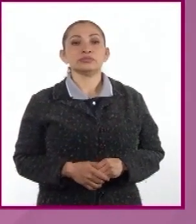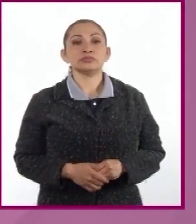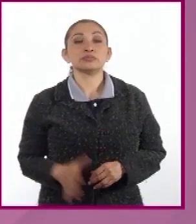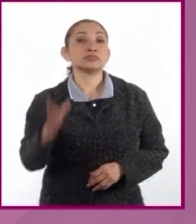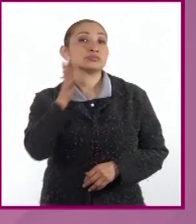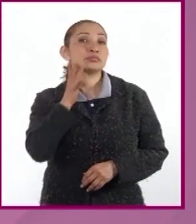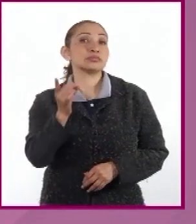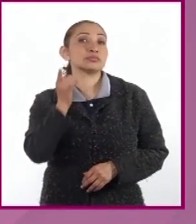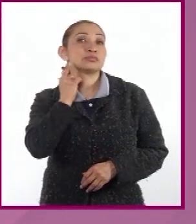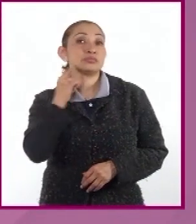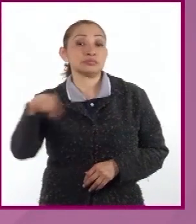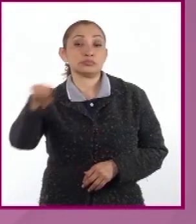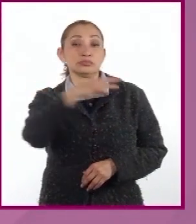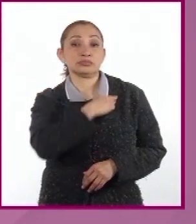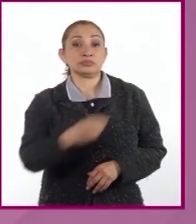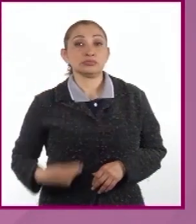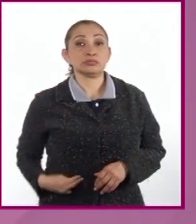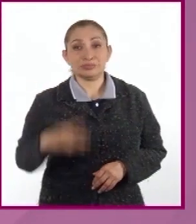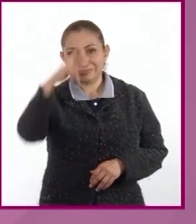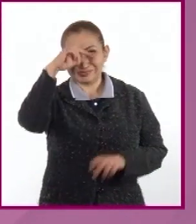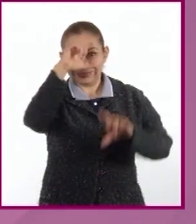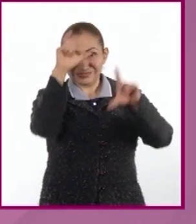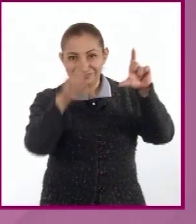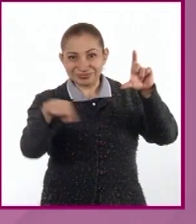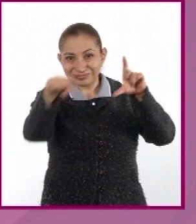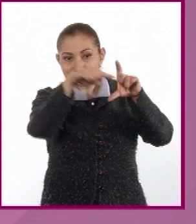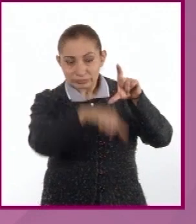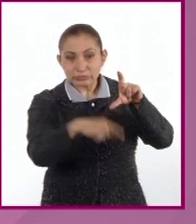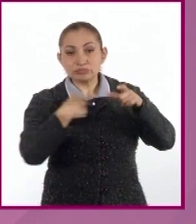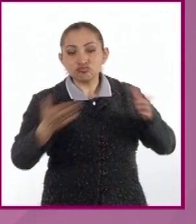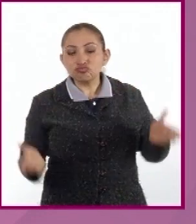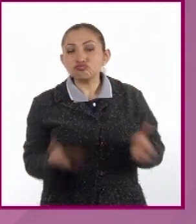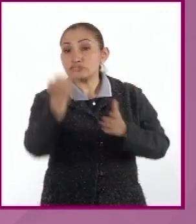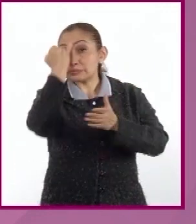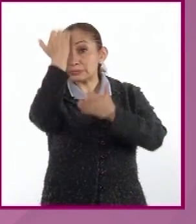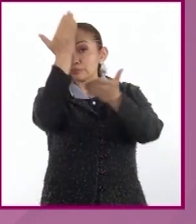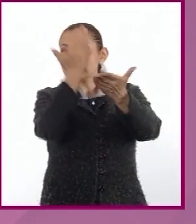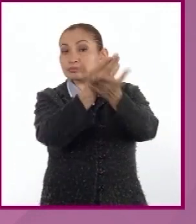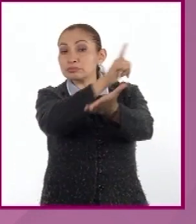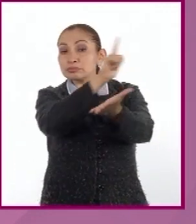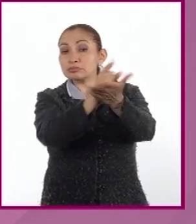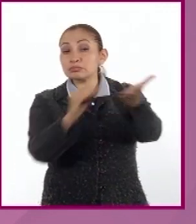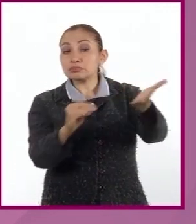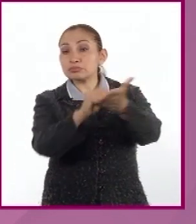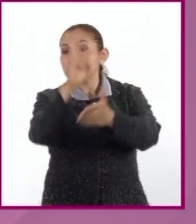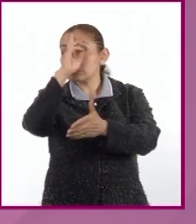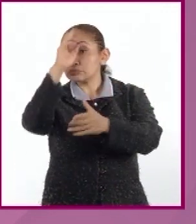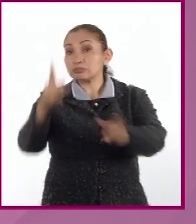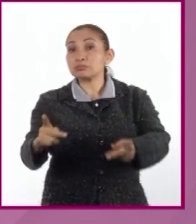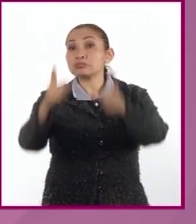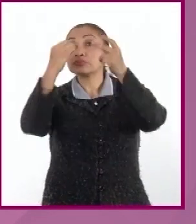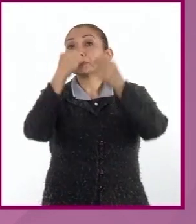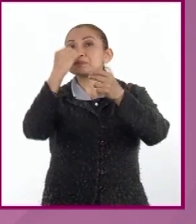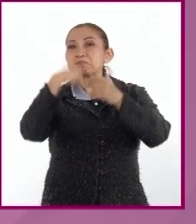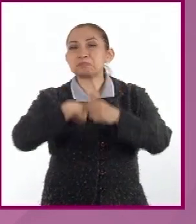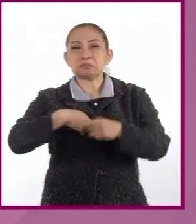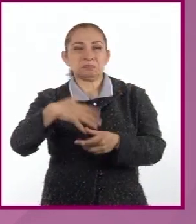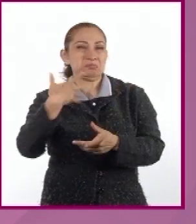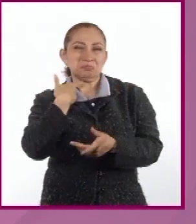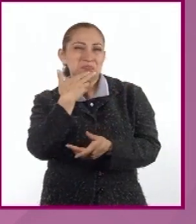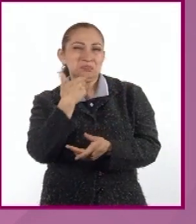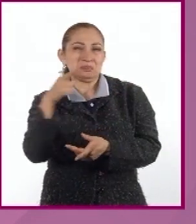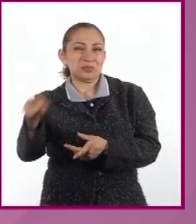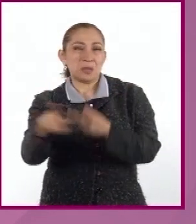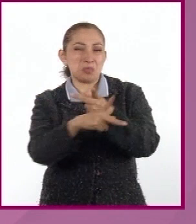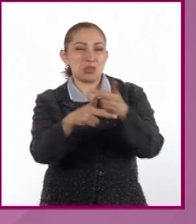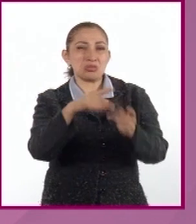El Congreso de un municipio de la República Mexicana impulsa una iniciativa de ley para prohibir la venta de comida chatarra y productos